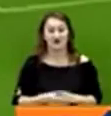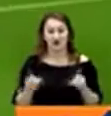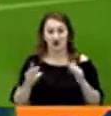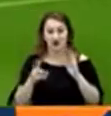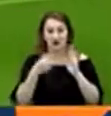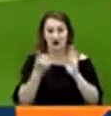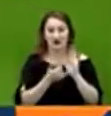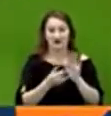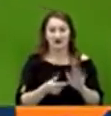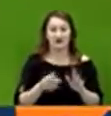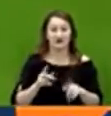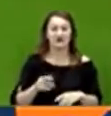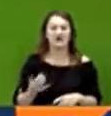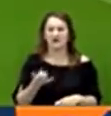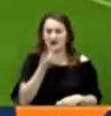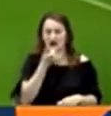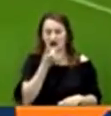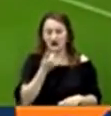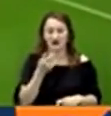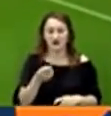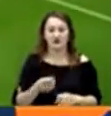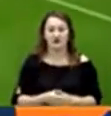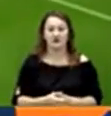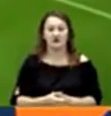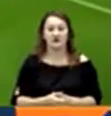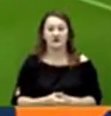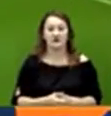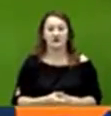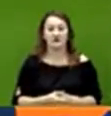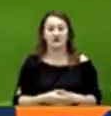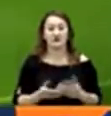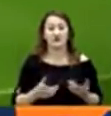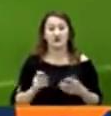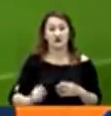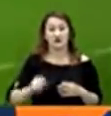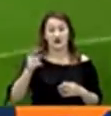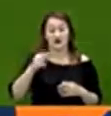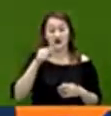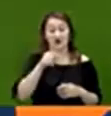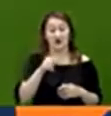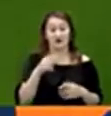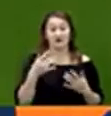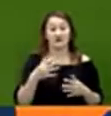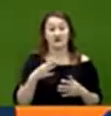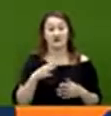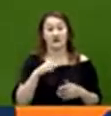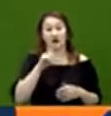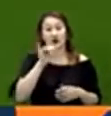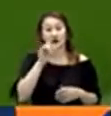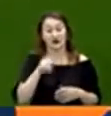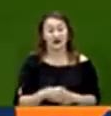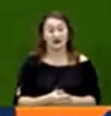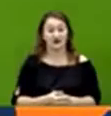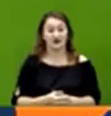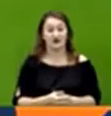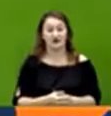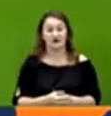para ver qué fue lo que ocurrió en este encuentro en el que el primero de los tantos los puso Luis Ibérico en el minuto